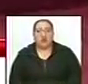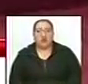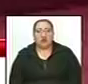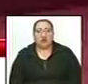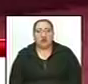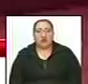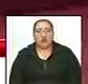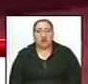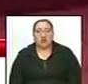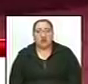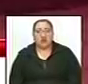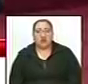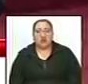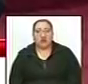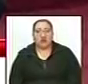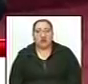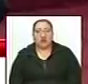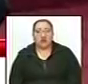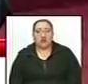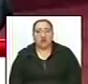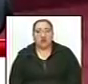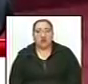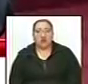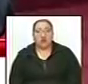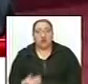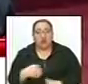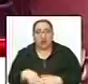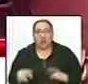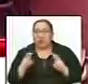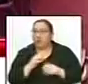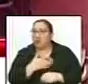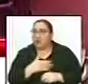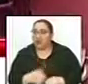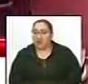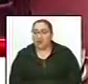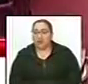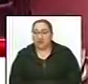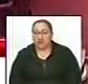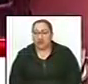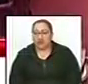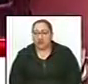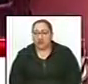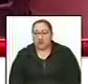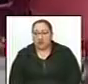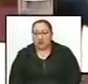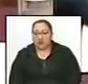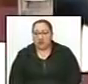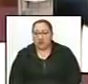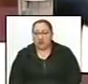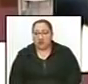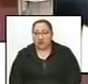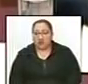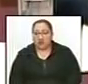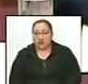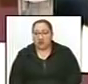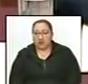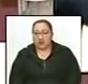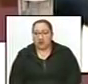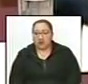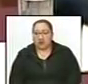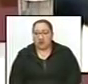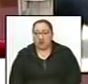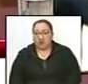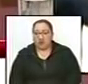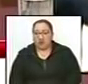reales que se han podido ver dentro de la investigación, presidente. Gracias. Bien. Se ha notado congresista